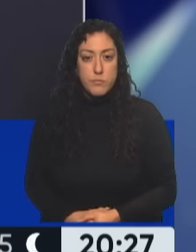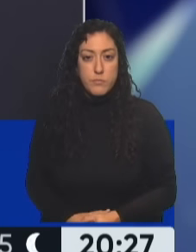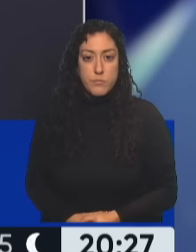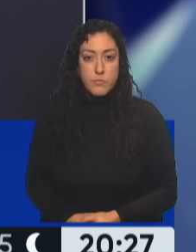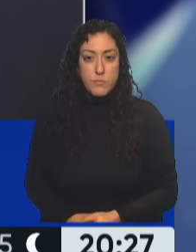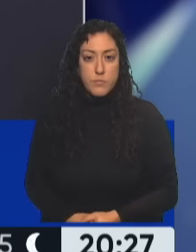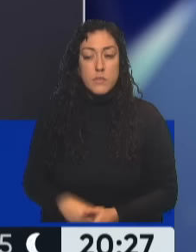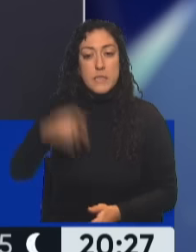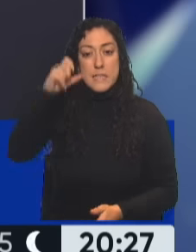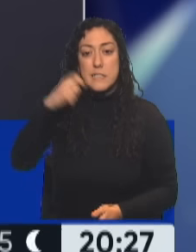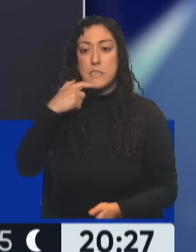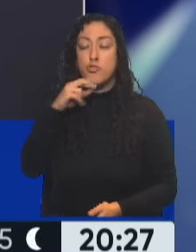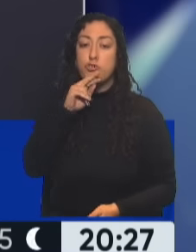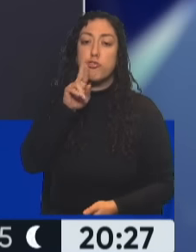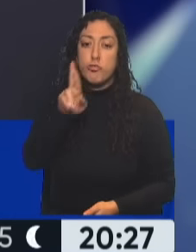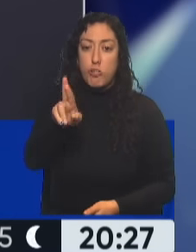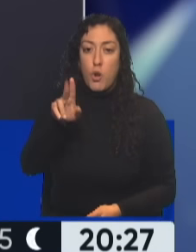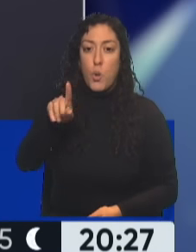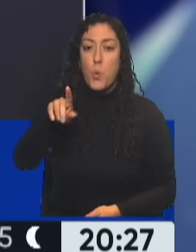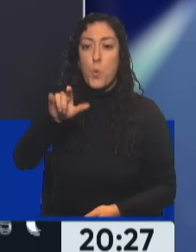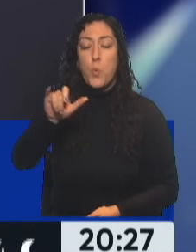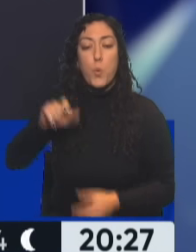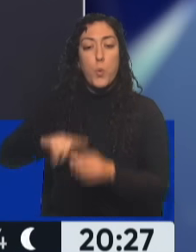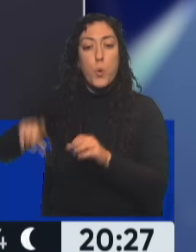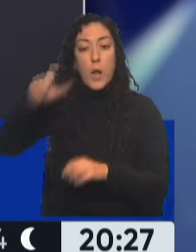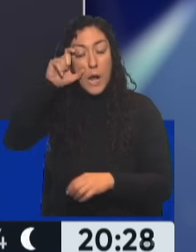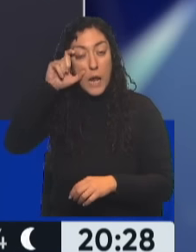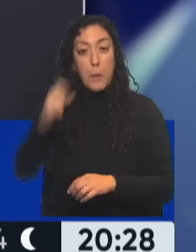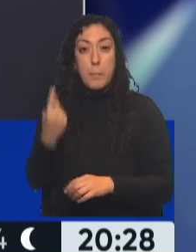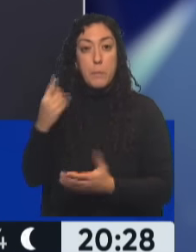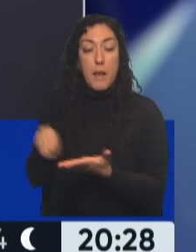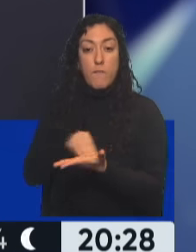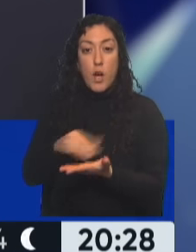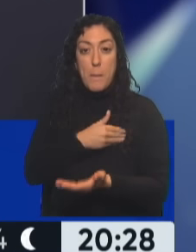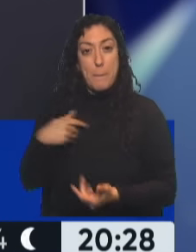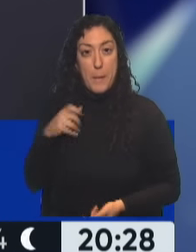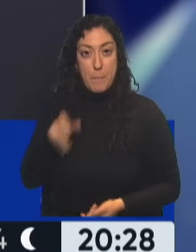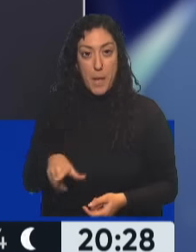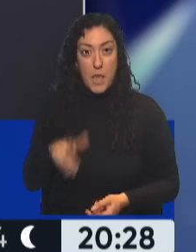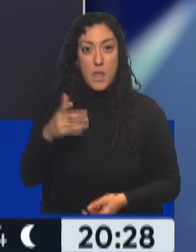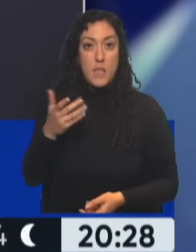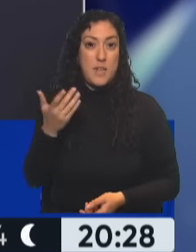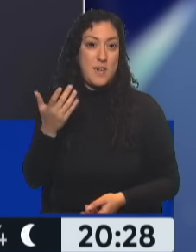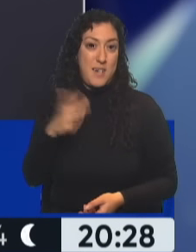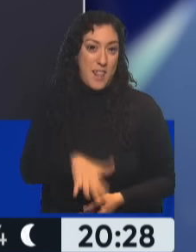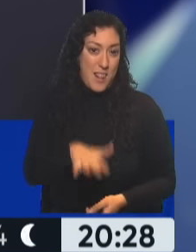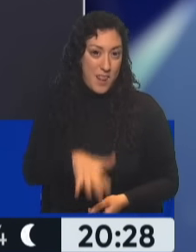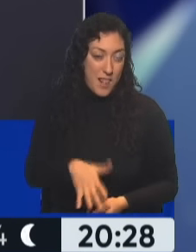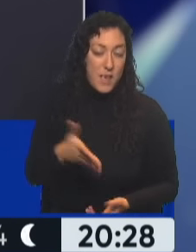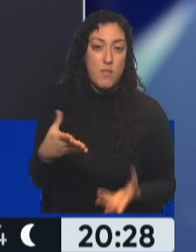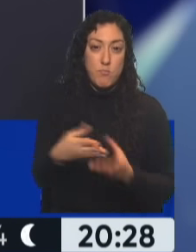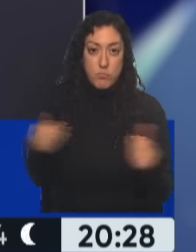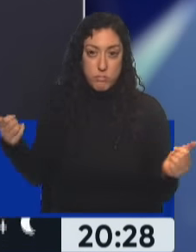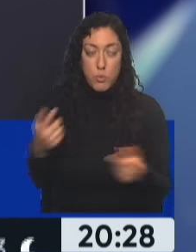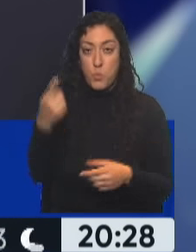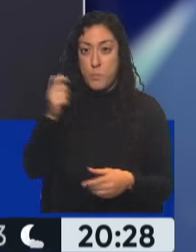Luque, quien fue el primer abogado de María Noguera, madre de este chiquito de 5 años, que no aparece hace un mes,